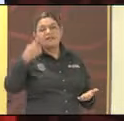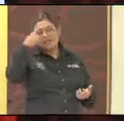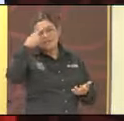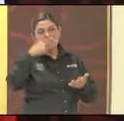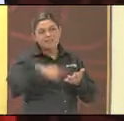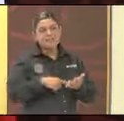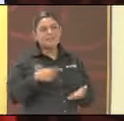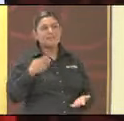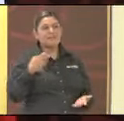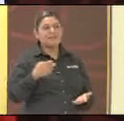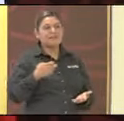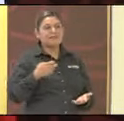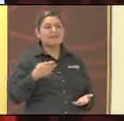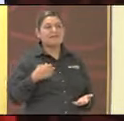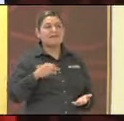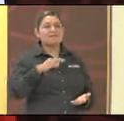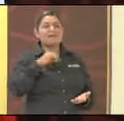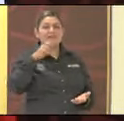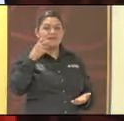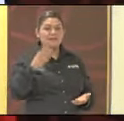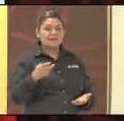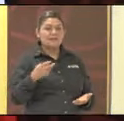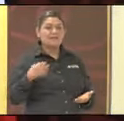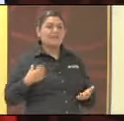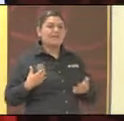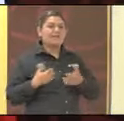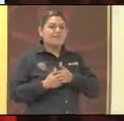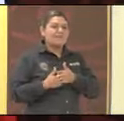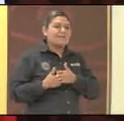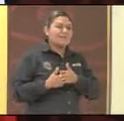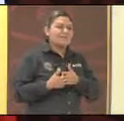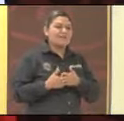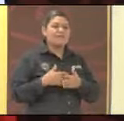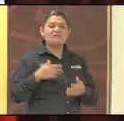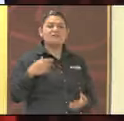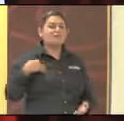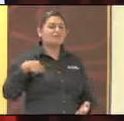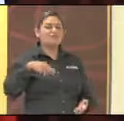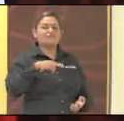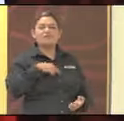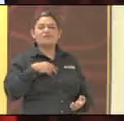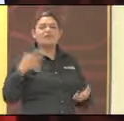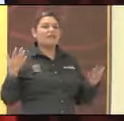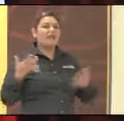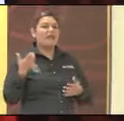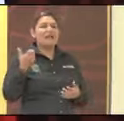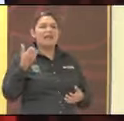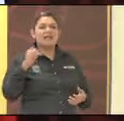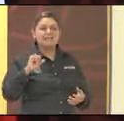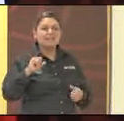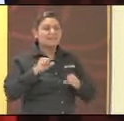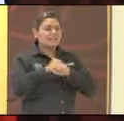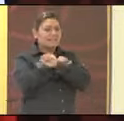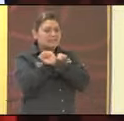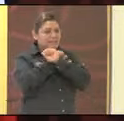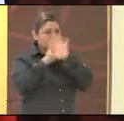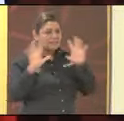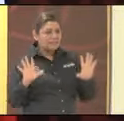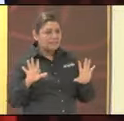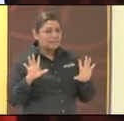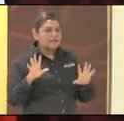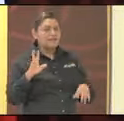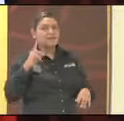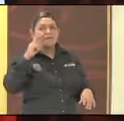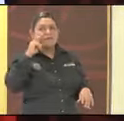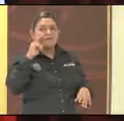manera nos van a estar presionando. No, nosotros todo lo hacemos así, transparente, y